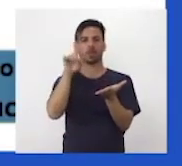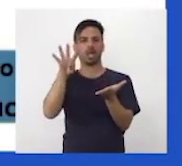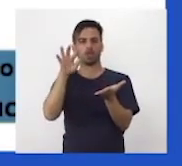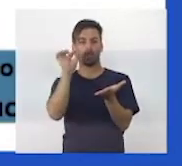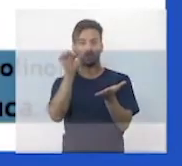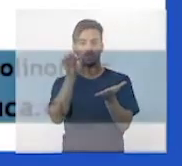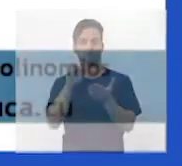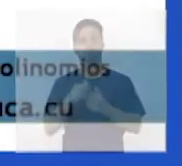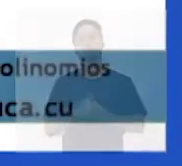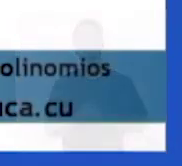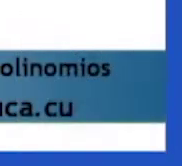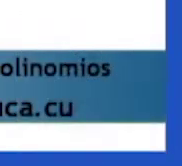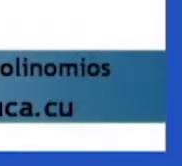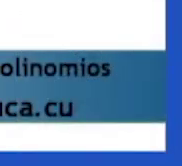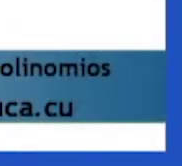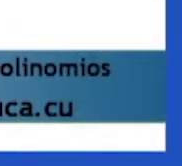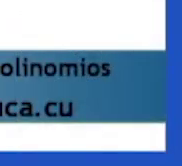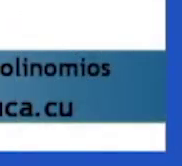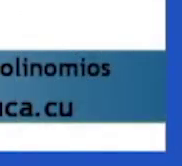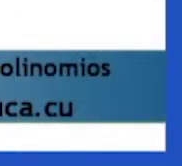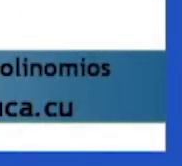414.